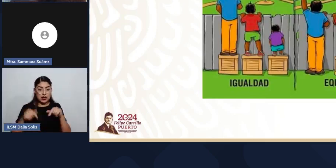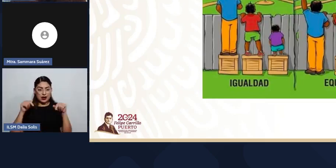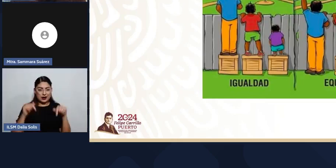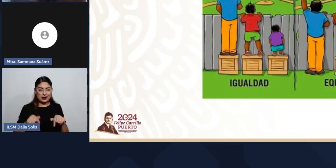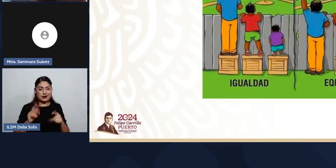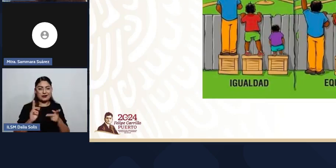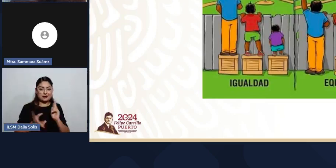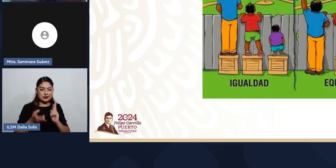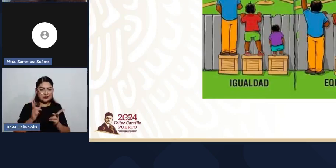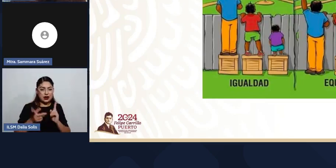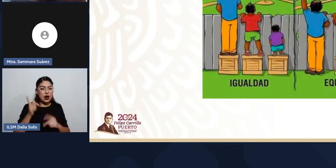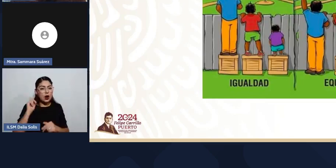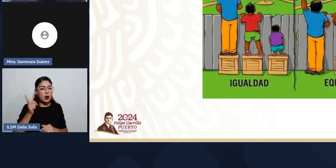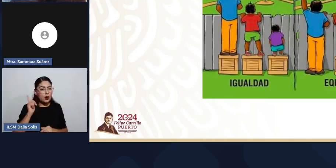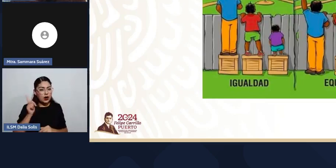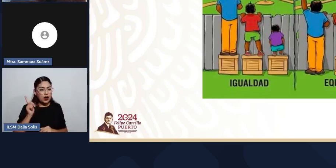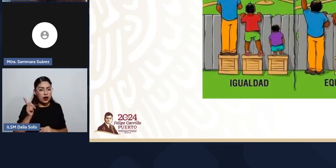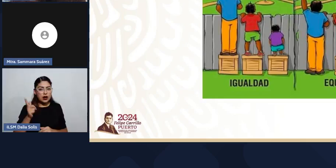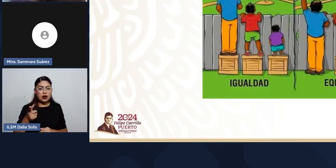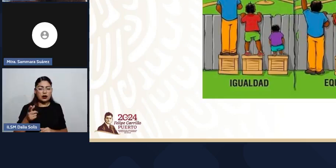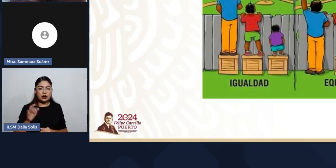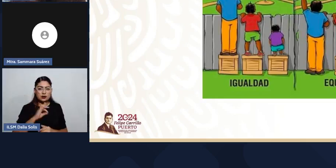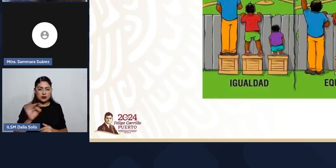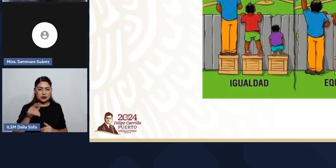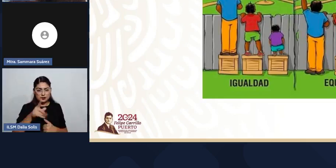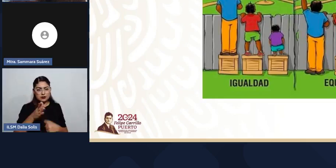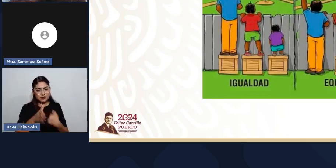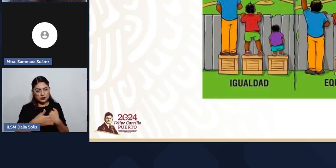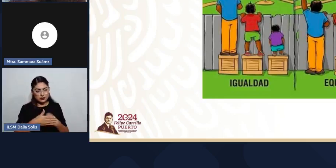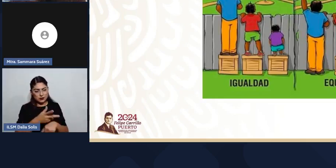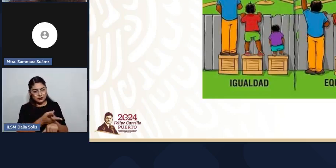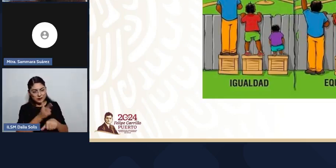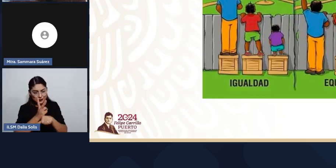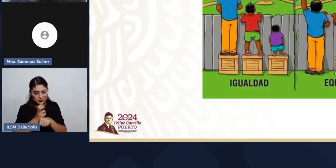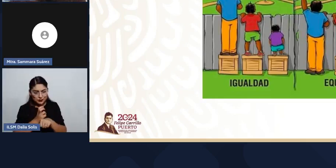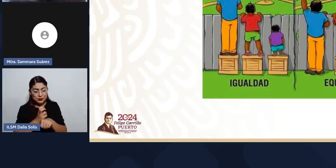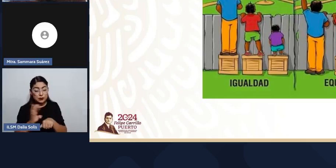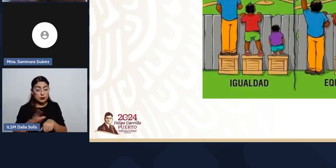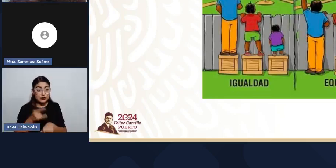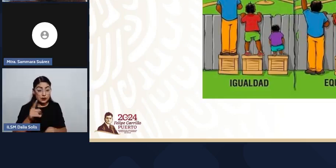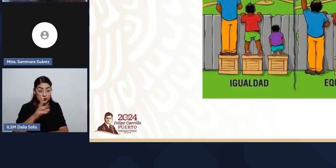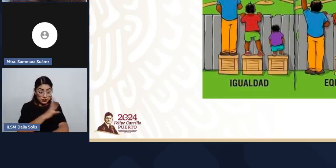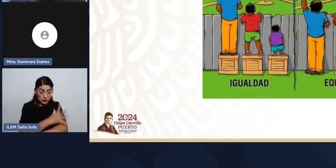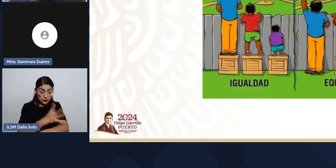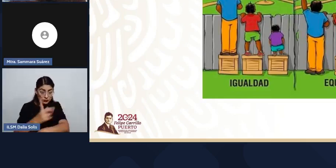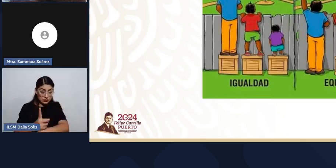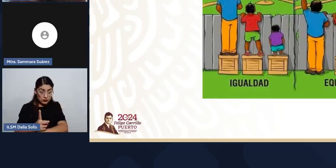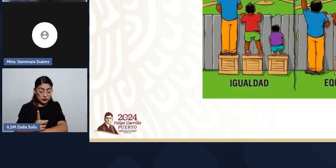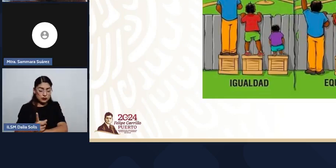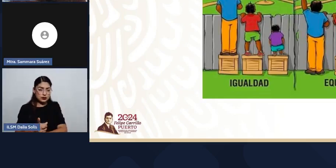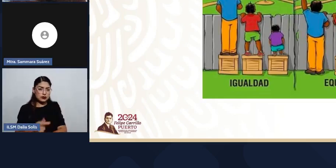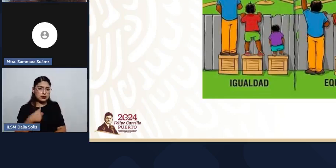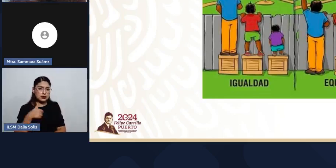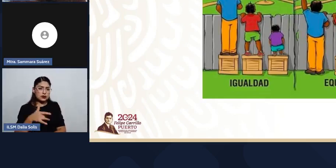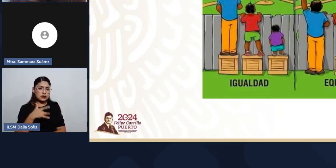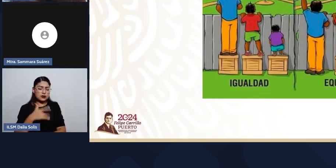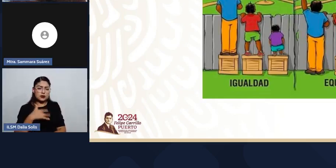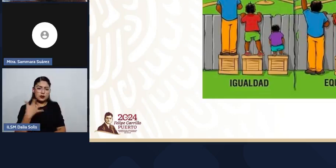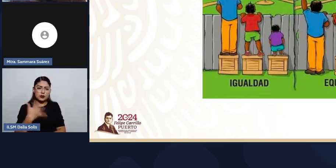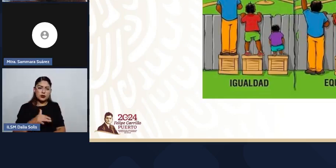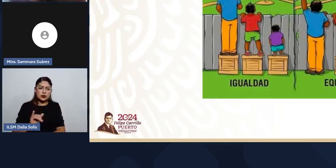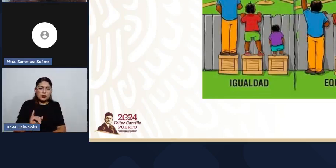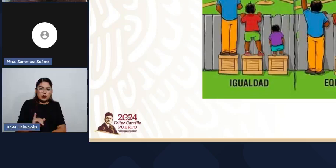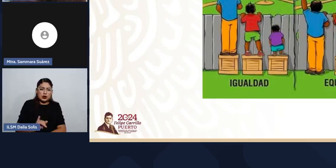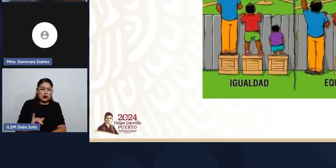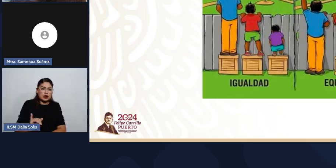Esperemos contar con tu presencia de nueva cuenta, porque la verdad es que es es interesantísimo todo lo que nos